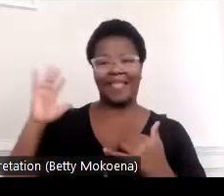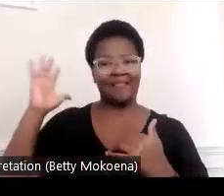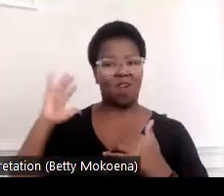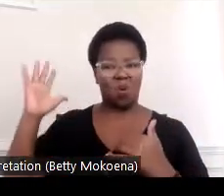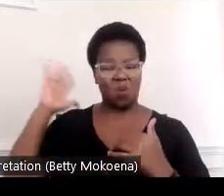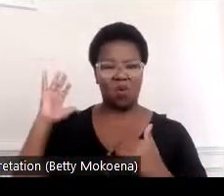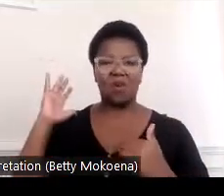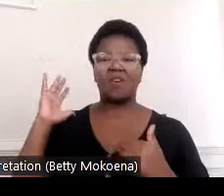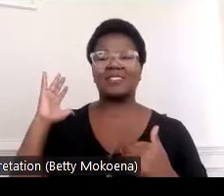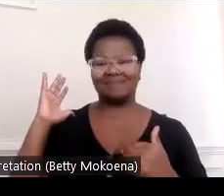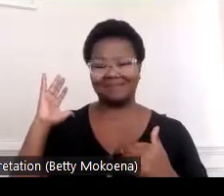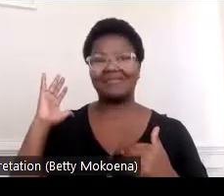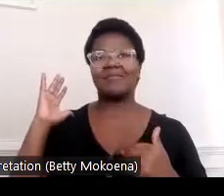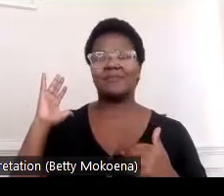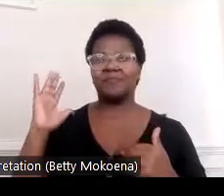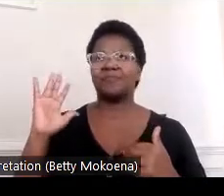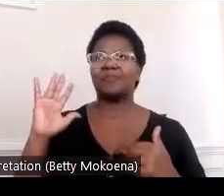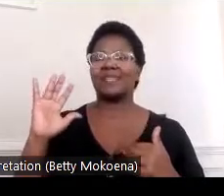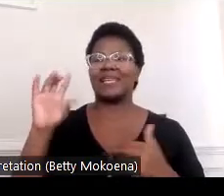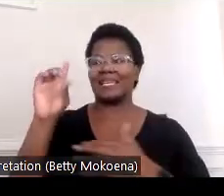entonces históricamente